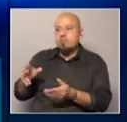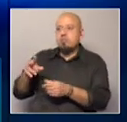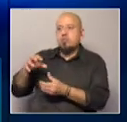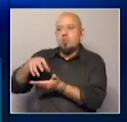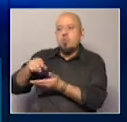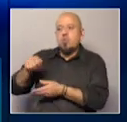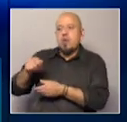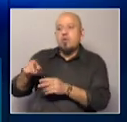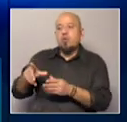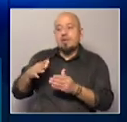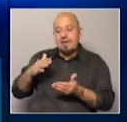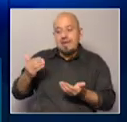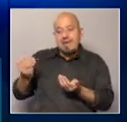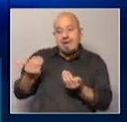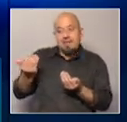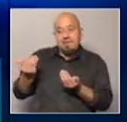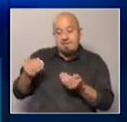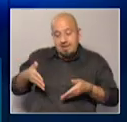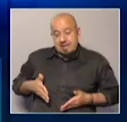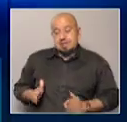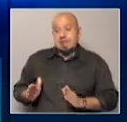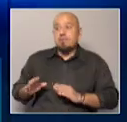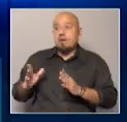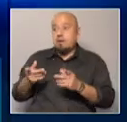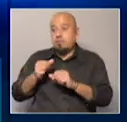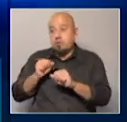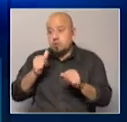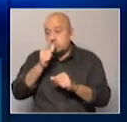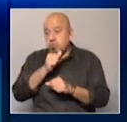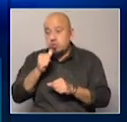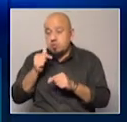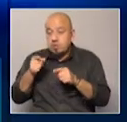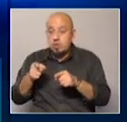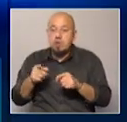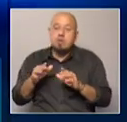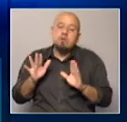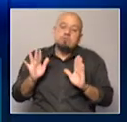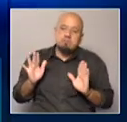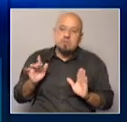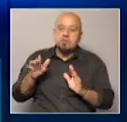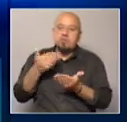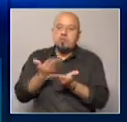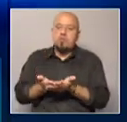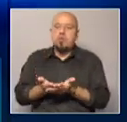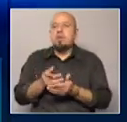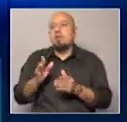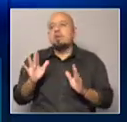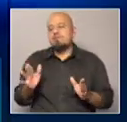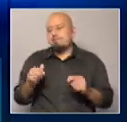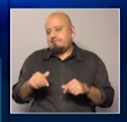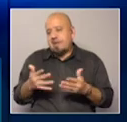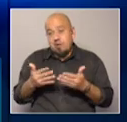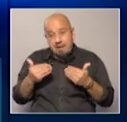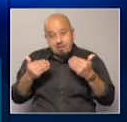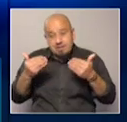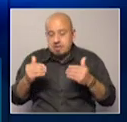tuviera un trabajo y un objetivo específico en resolver estos casos, ¿no? Pero bueno, eso es una propuesta del doctor que todavía no ha